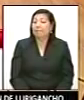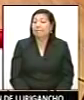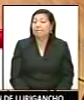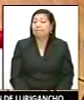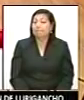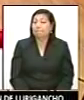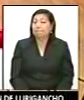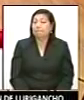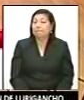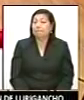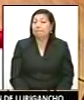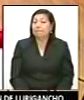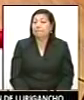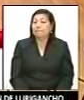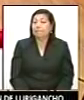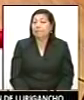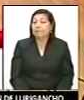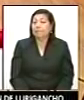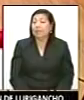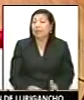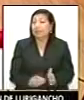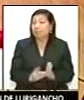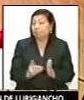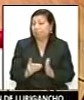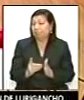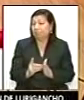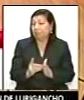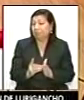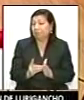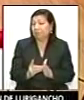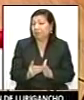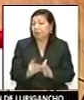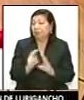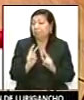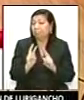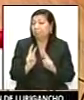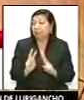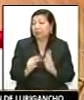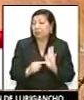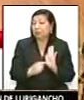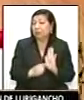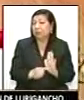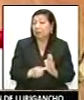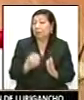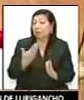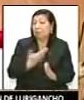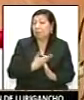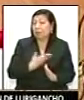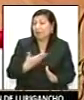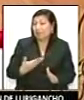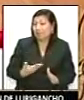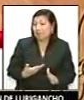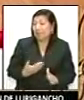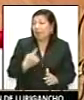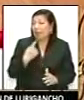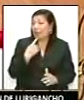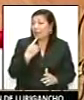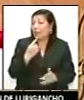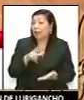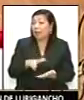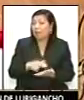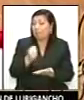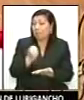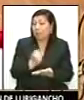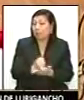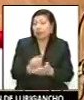Señor presidente, el dictamen levanta las observaciones presentadas por el Poder Ejecutivo y propone aprobar